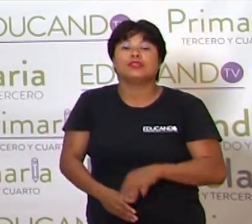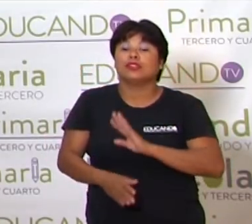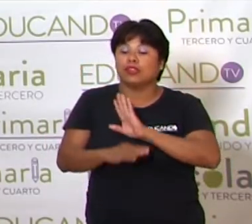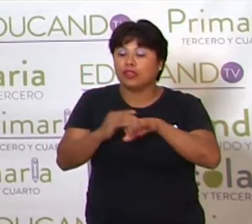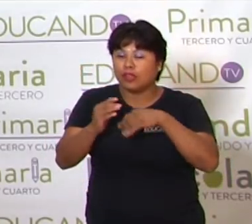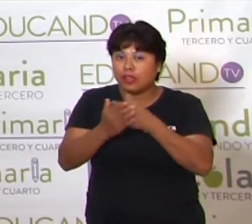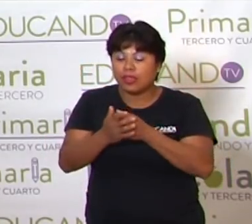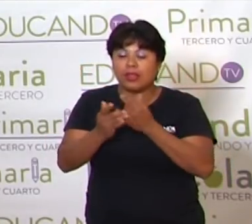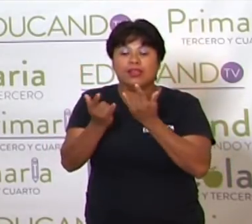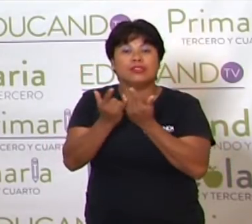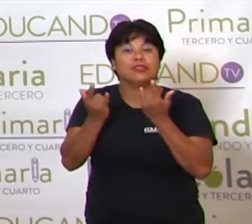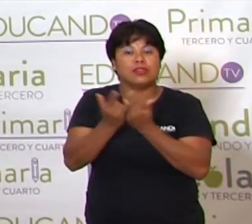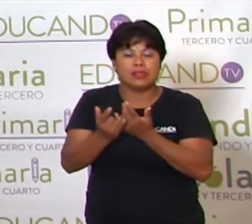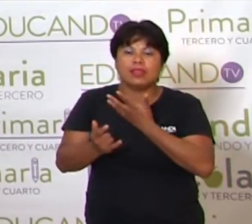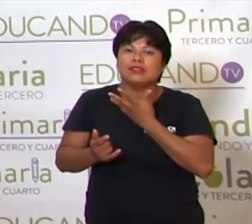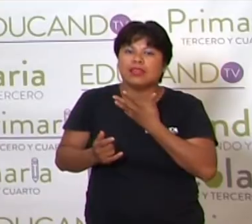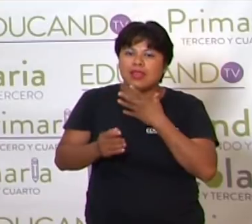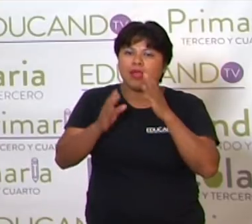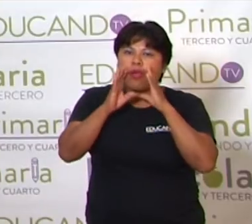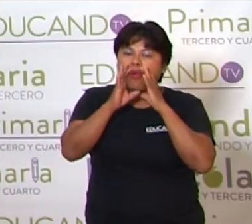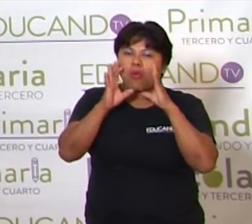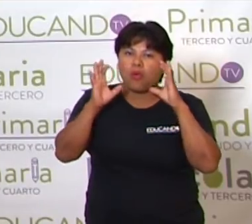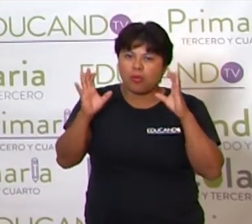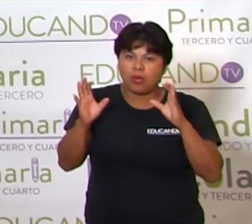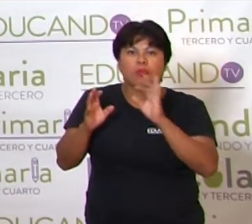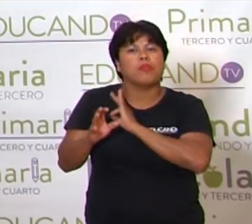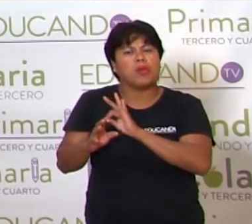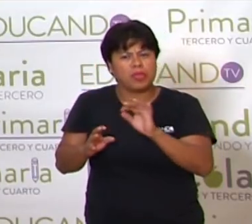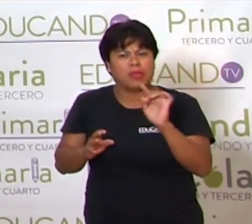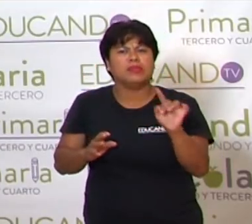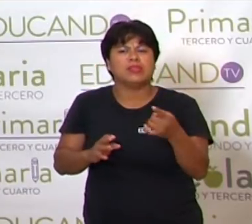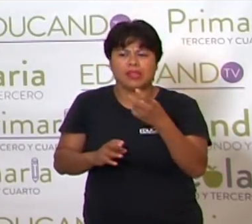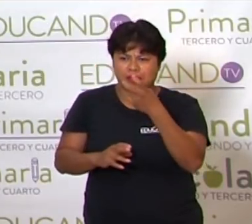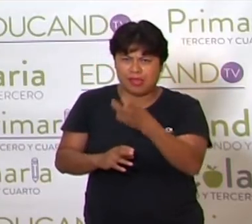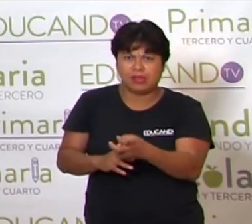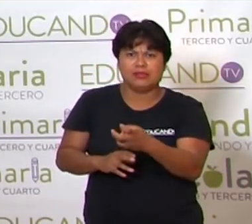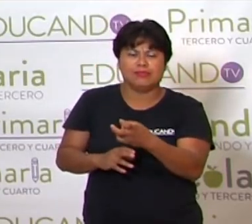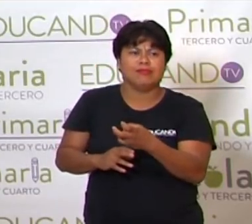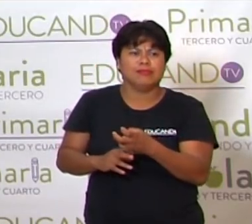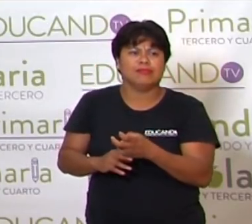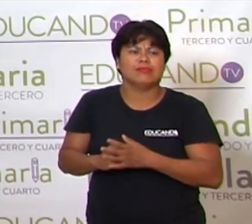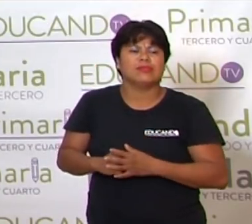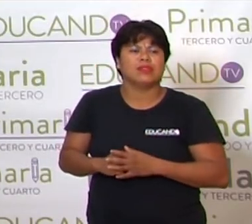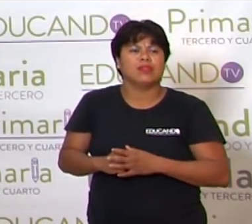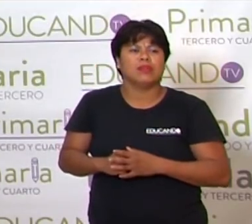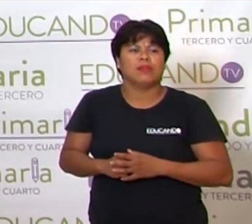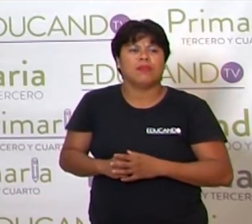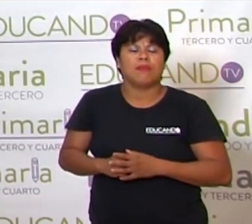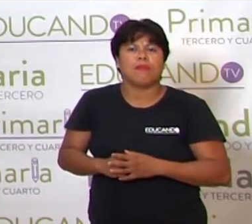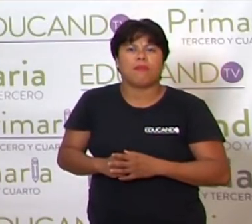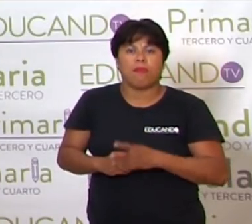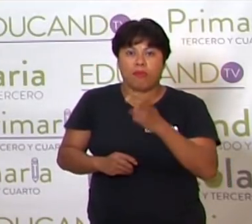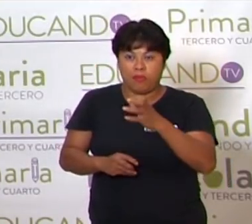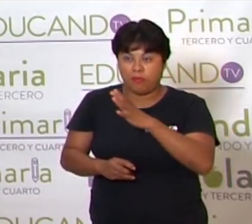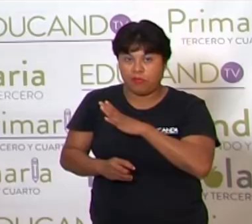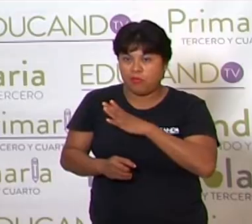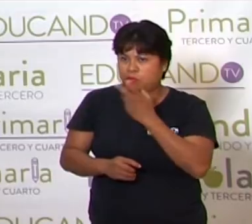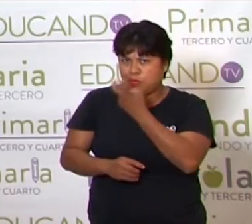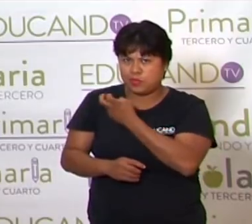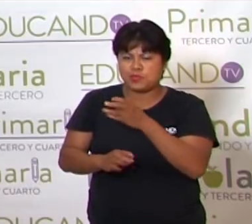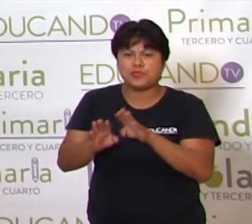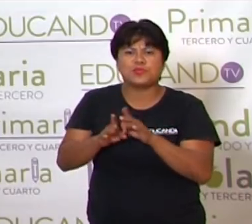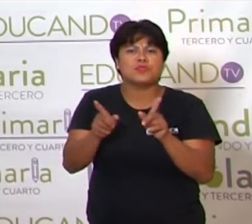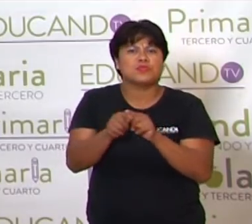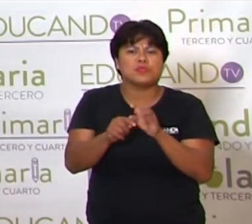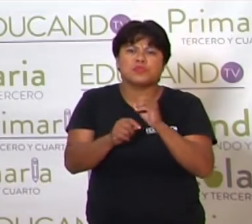Todas las historietas traen un globo que puede ser de esta manera, así, como está acá, muy sencillito, o puede